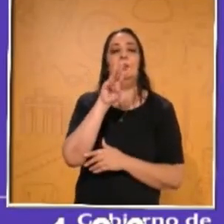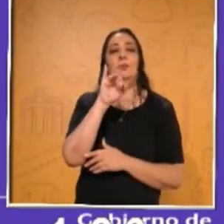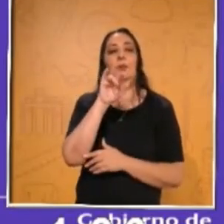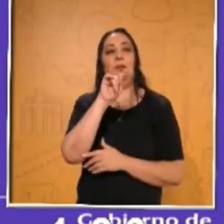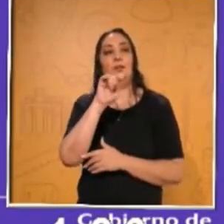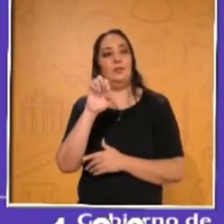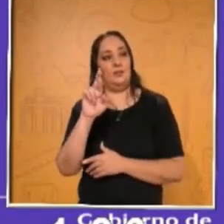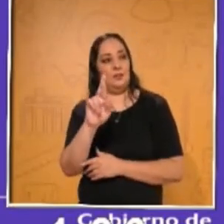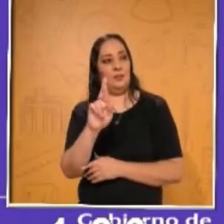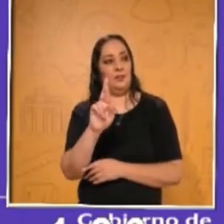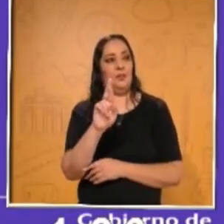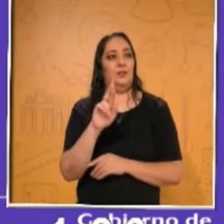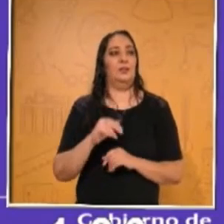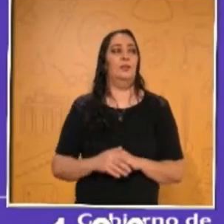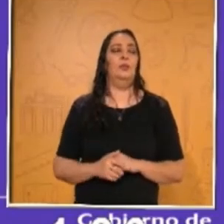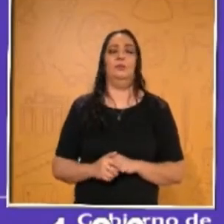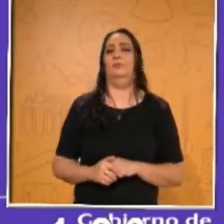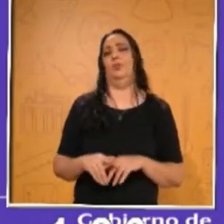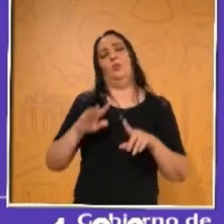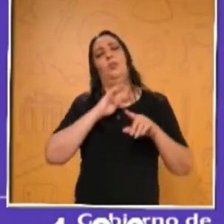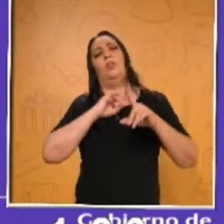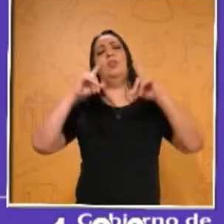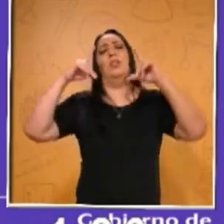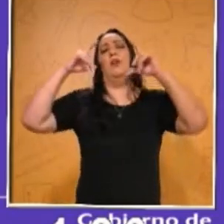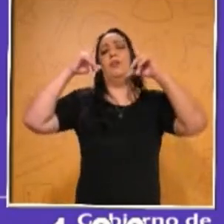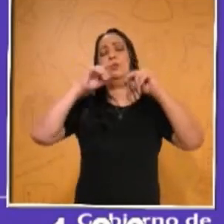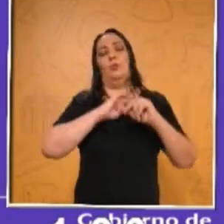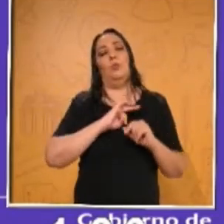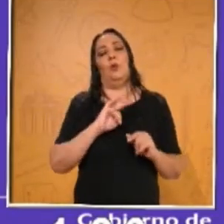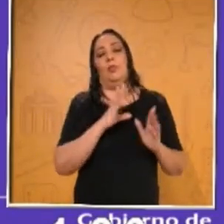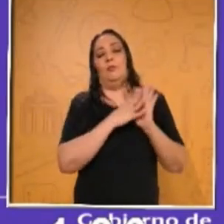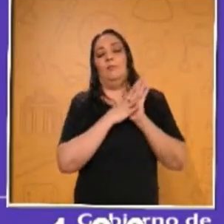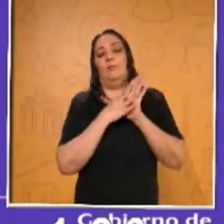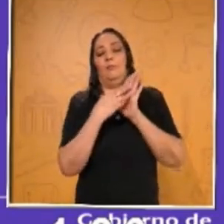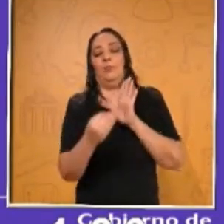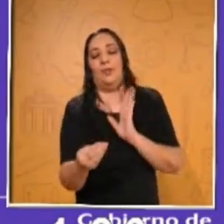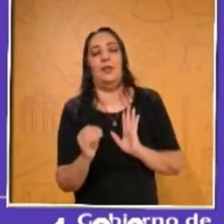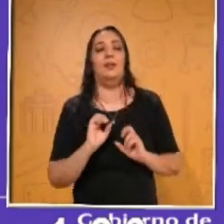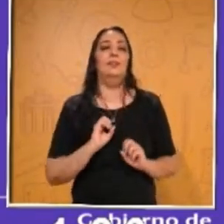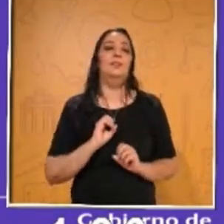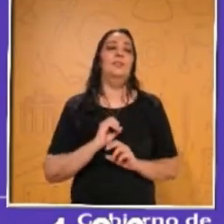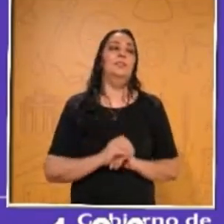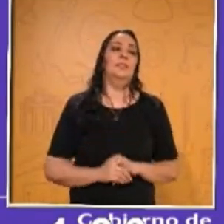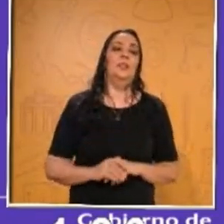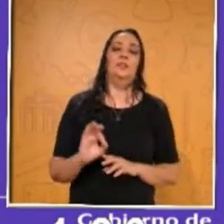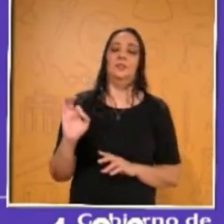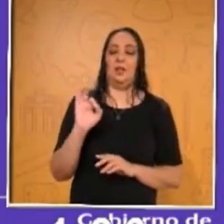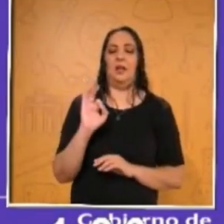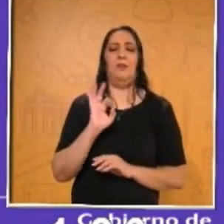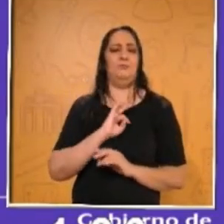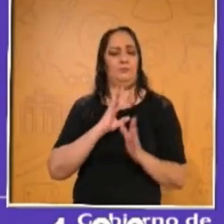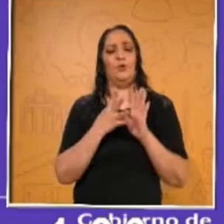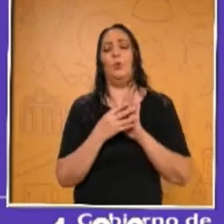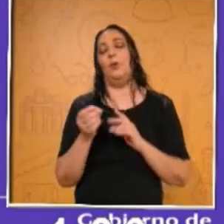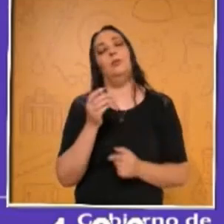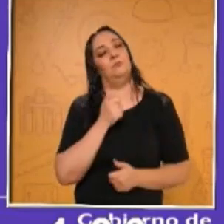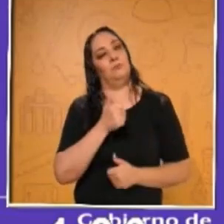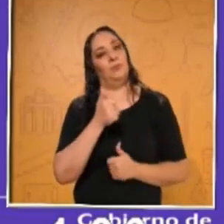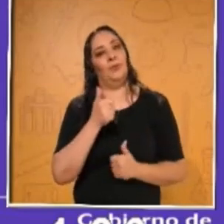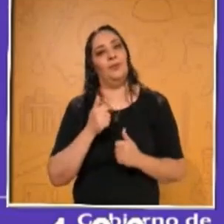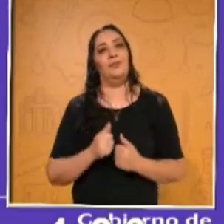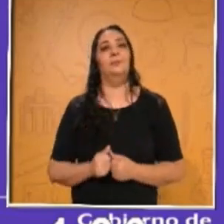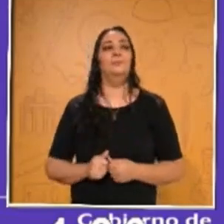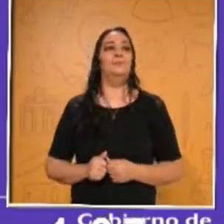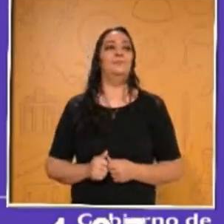pueda... Tómele una fotito ahí para que usted lo pueda copiar. Y si ya alcanzó a copiarlo, pues qué bueno. Vámonos